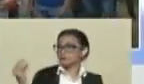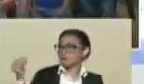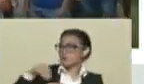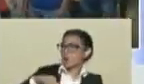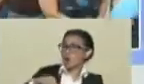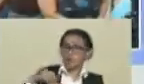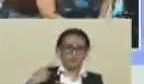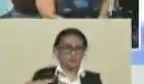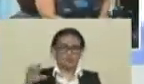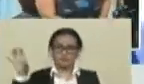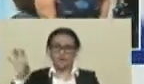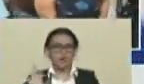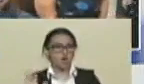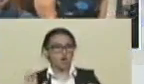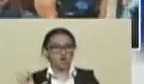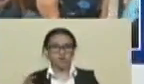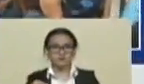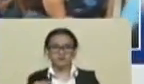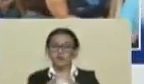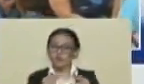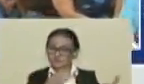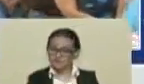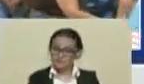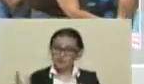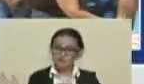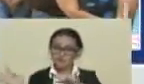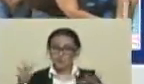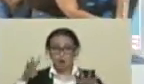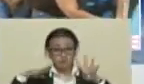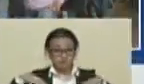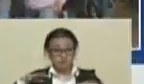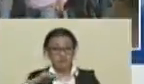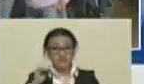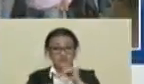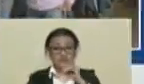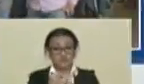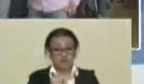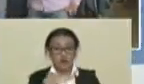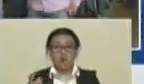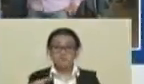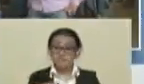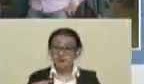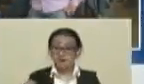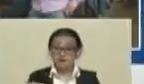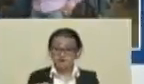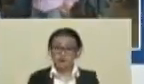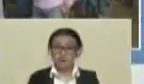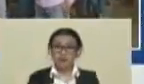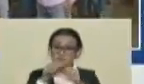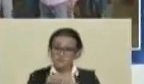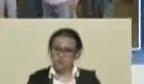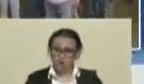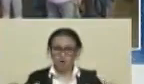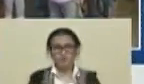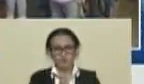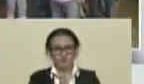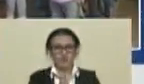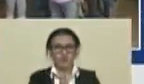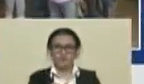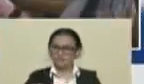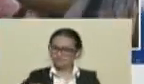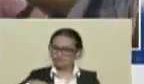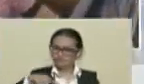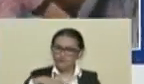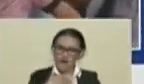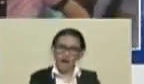asuntos internos. Así que bienvenidos y bienvenidas todos los observadores internacionales, los nacionales. Yo les pediría que se desplieguen, que caminen